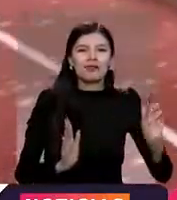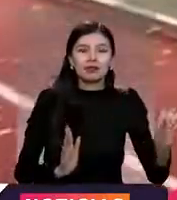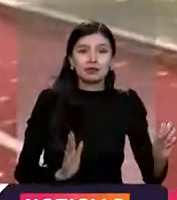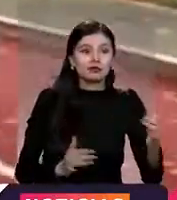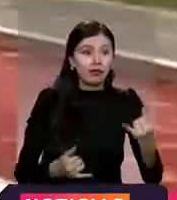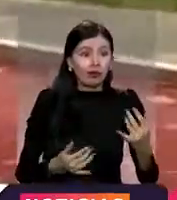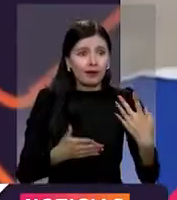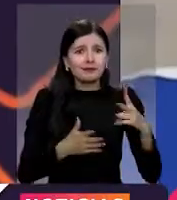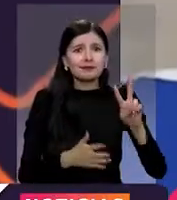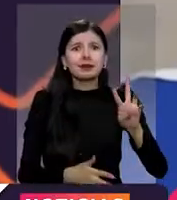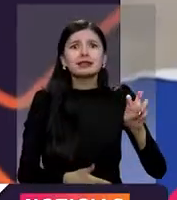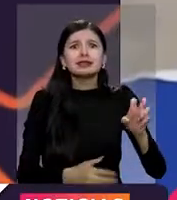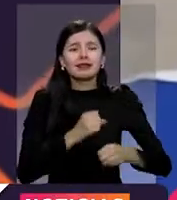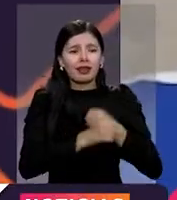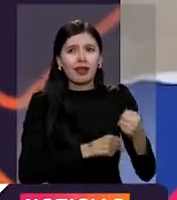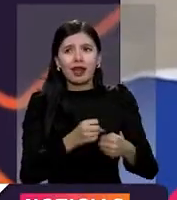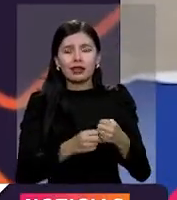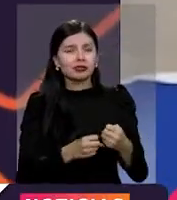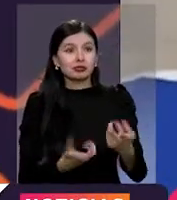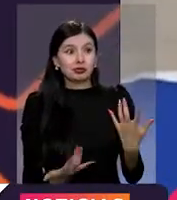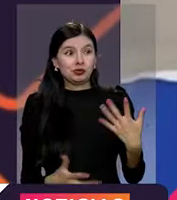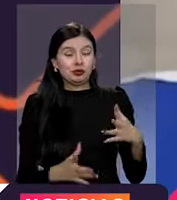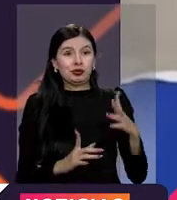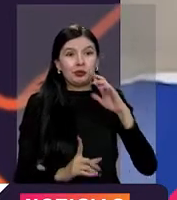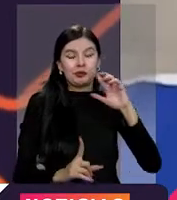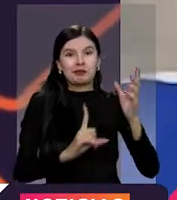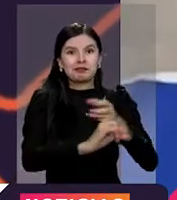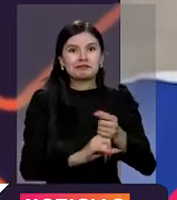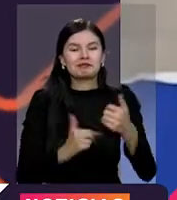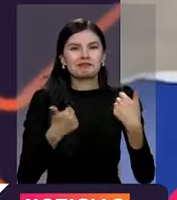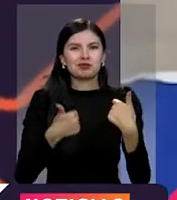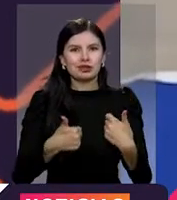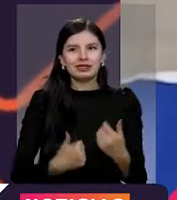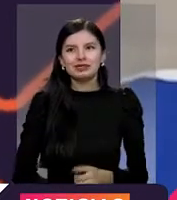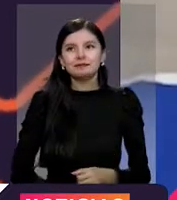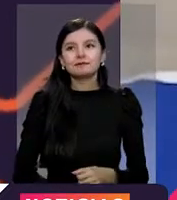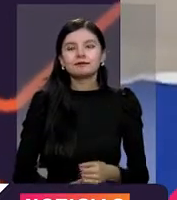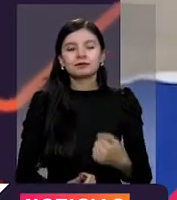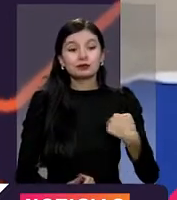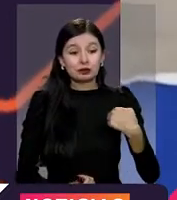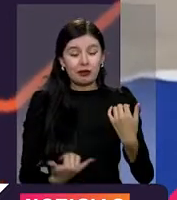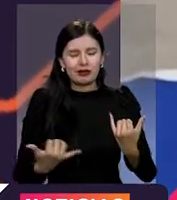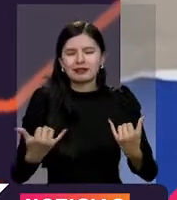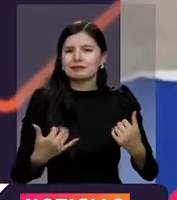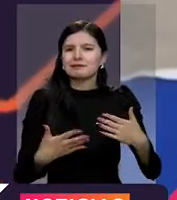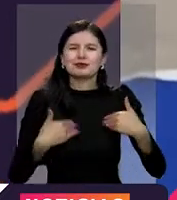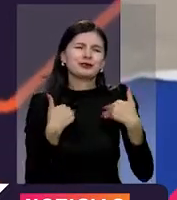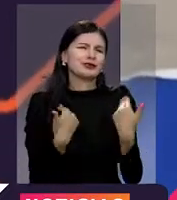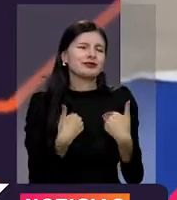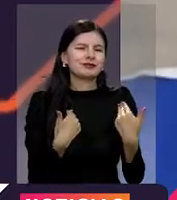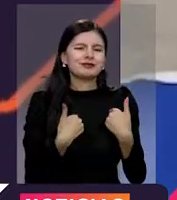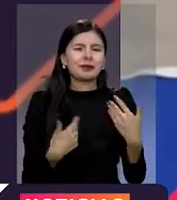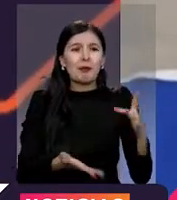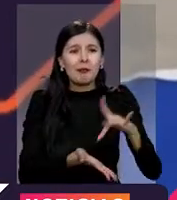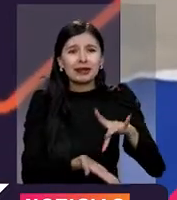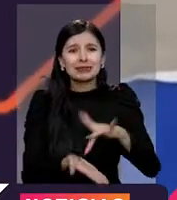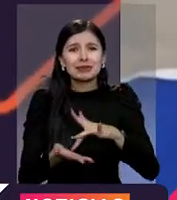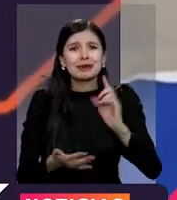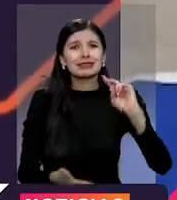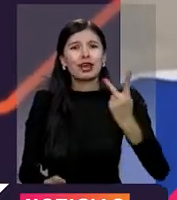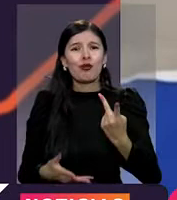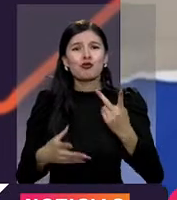27 años con mucho entusiasmo son los segundos juegos en los que va a participar el